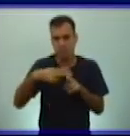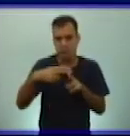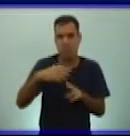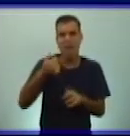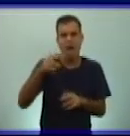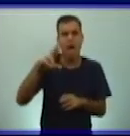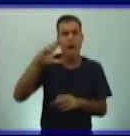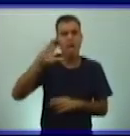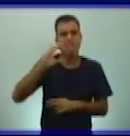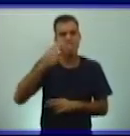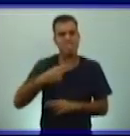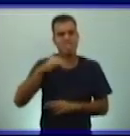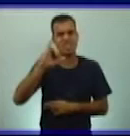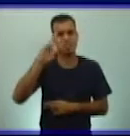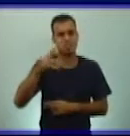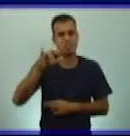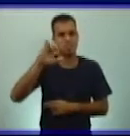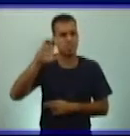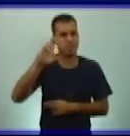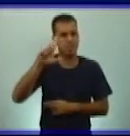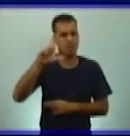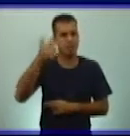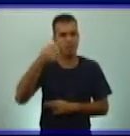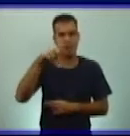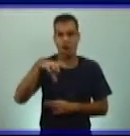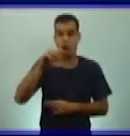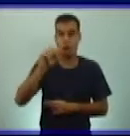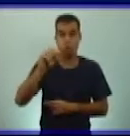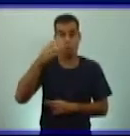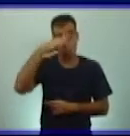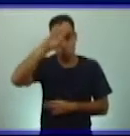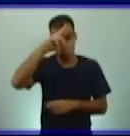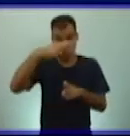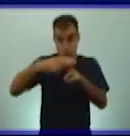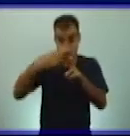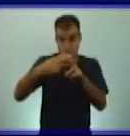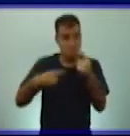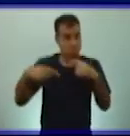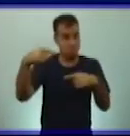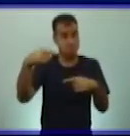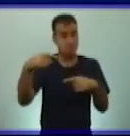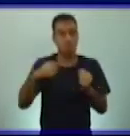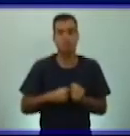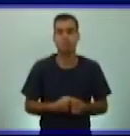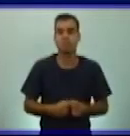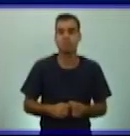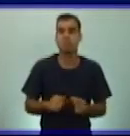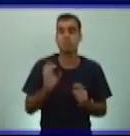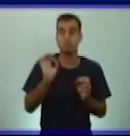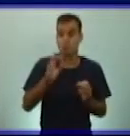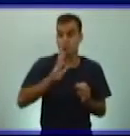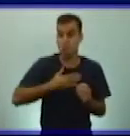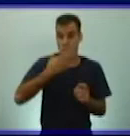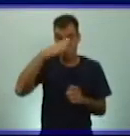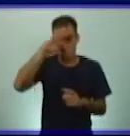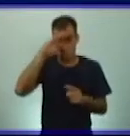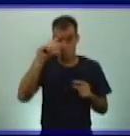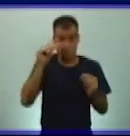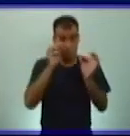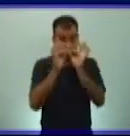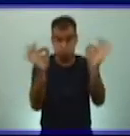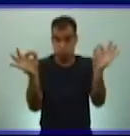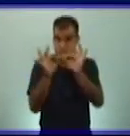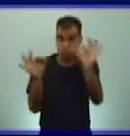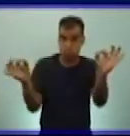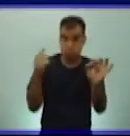estudiantes, Cuba es el nombre de la isla principal del archipiélago cubano, con una superficie de 105.006